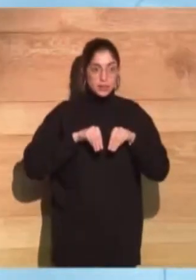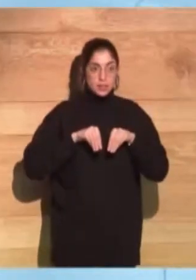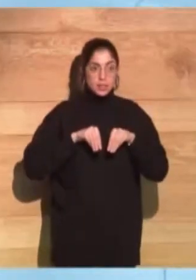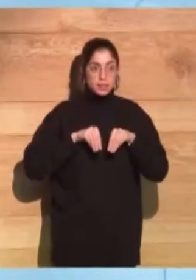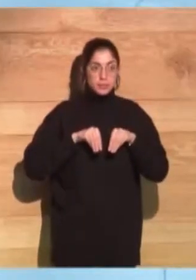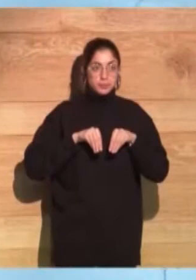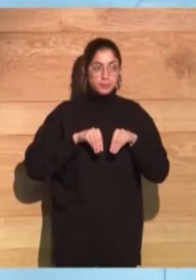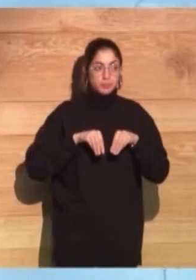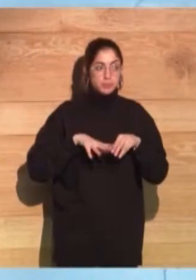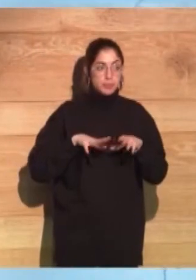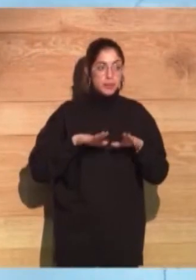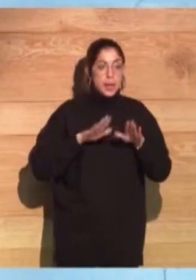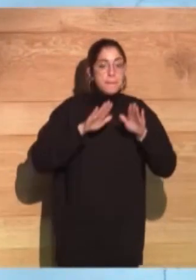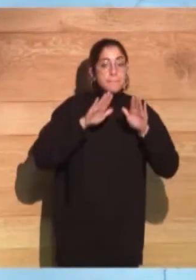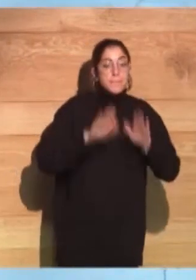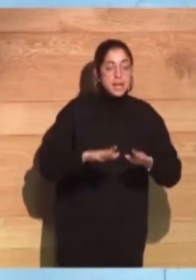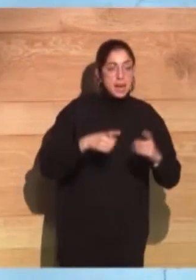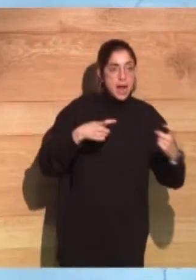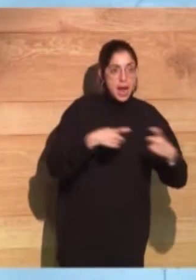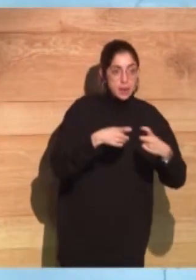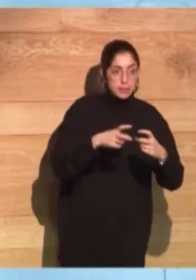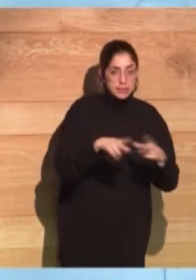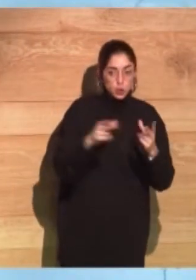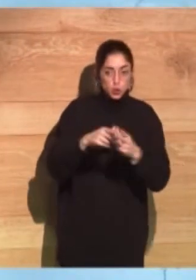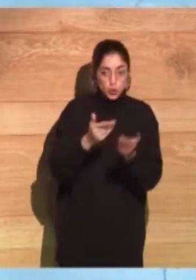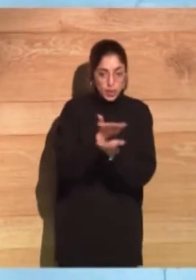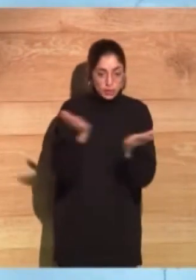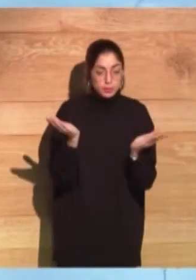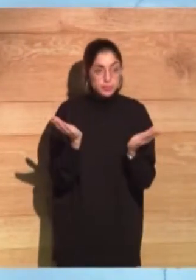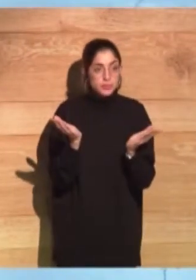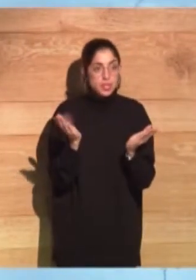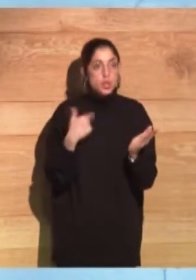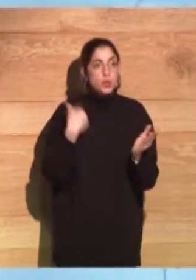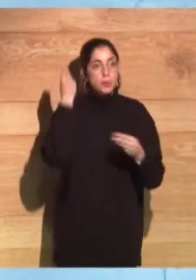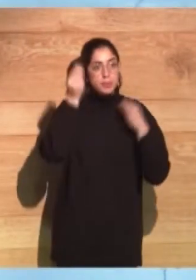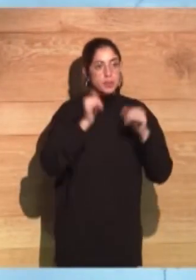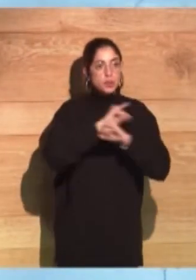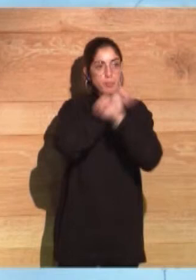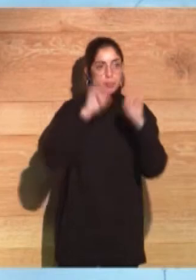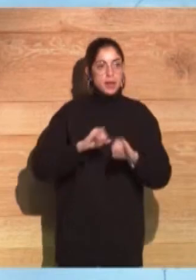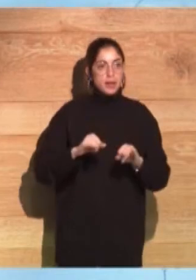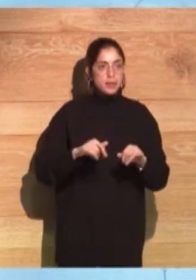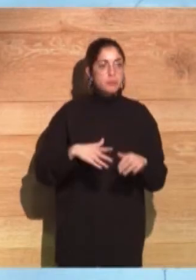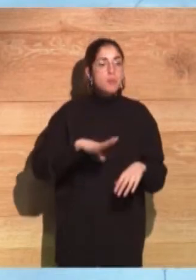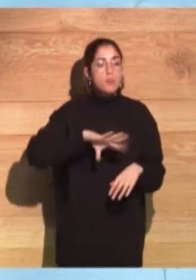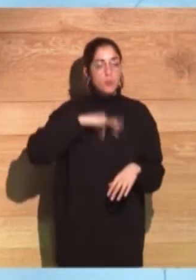detengamos estas armas en nuestras sociedades. Y sí, creo que la paz es posible.